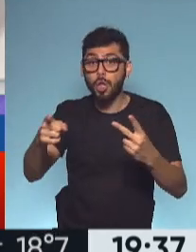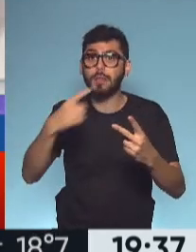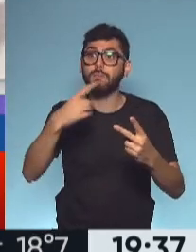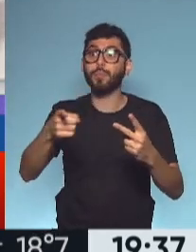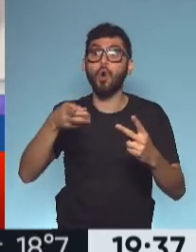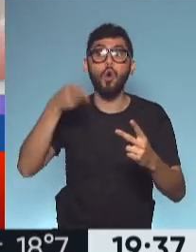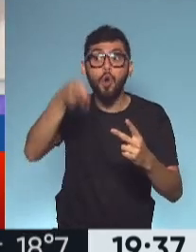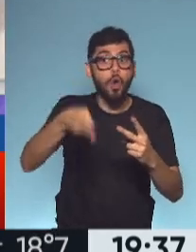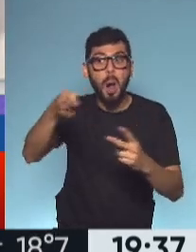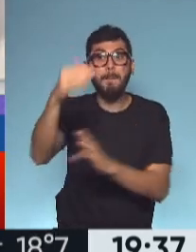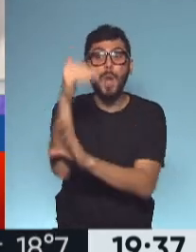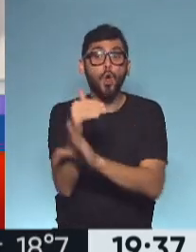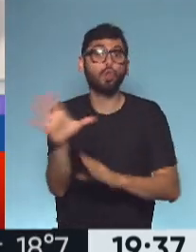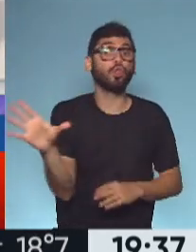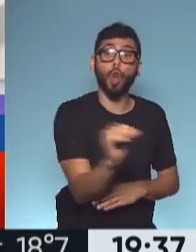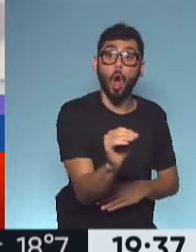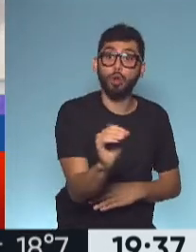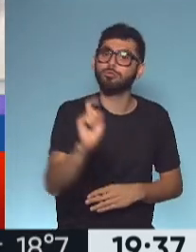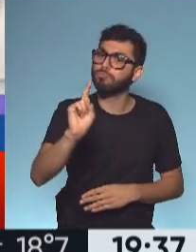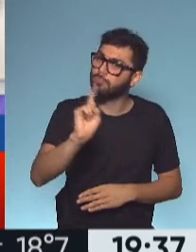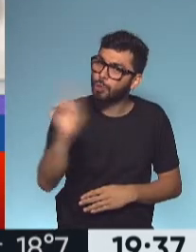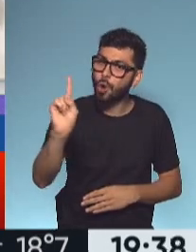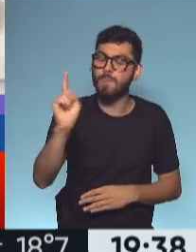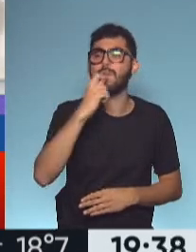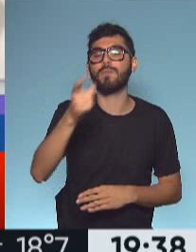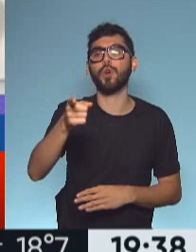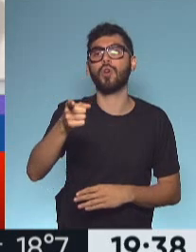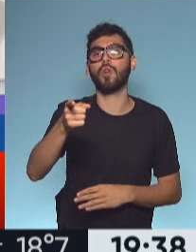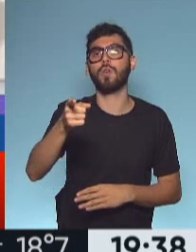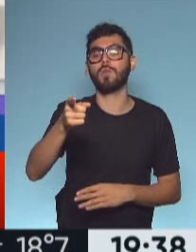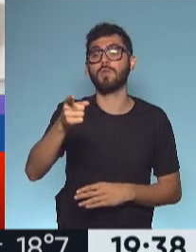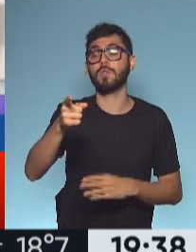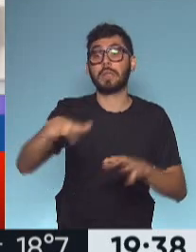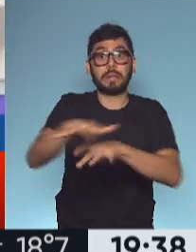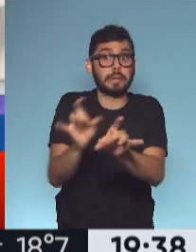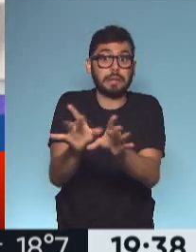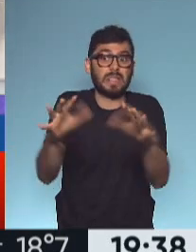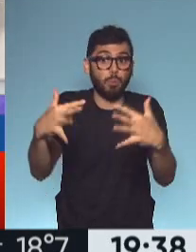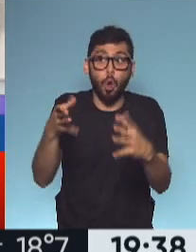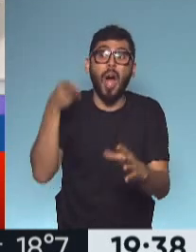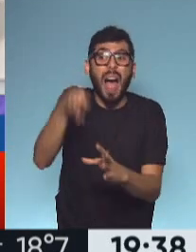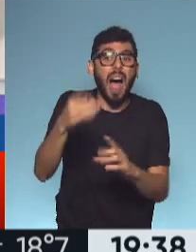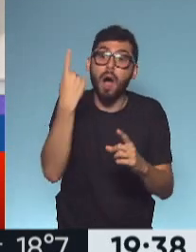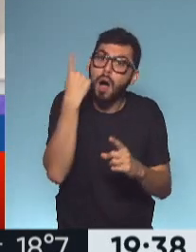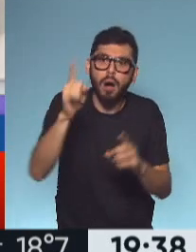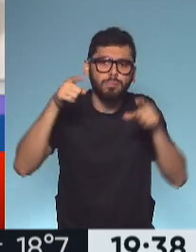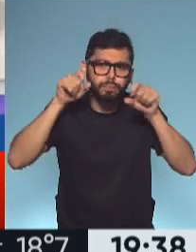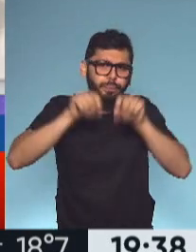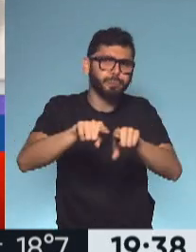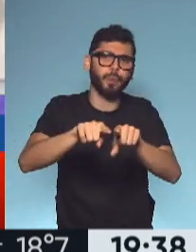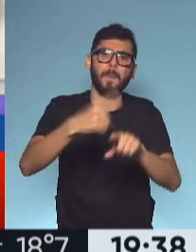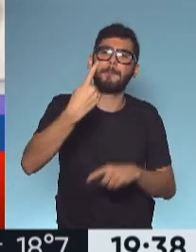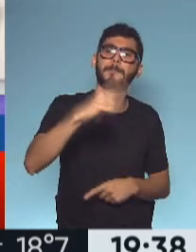todos, sino dejarle presencialidad, como venían transitando hasta ese momento, a primer grado,